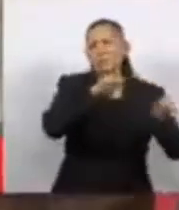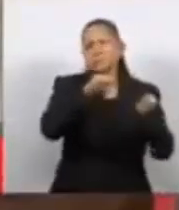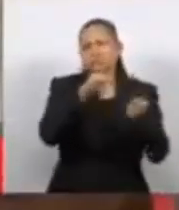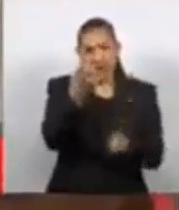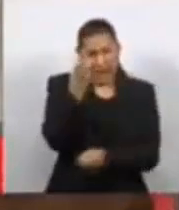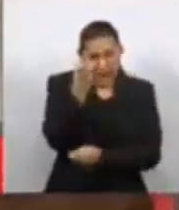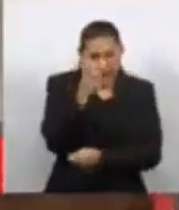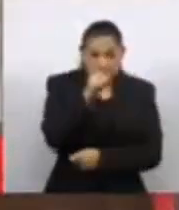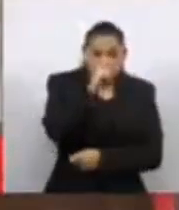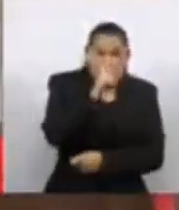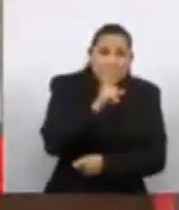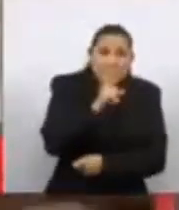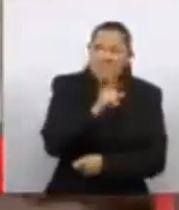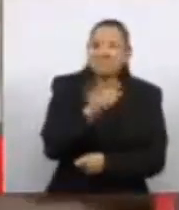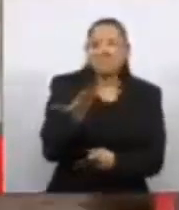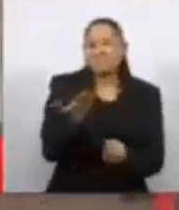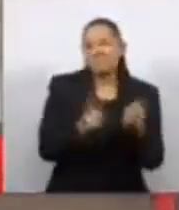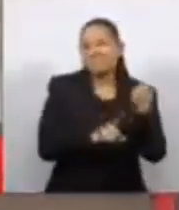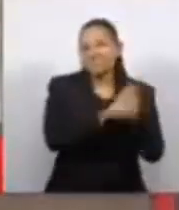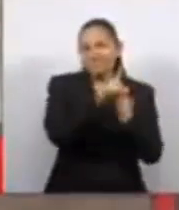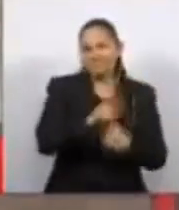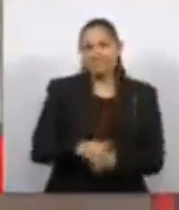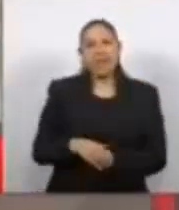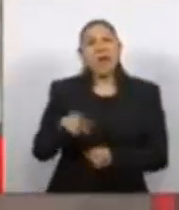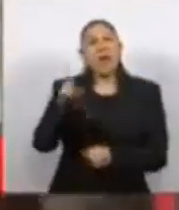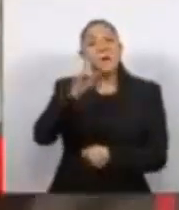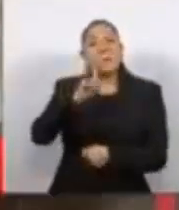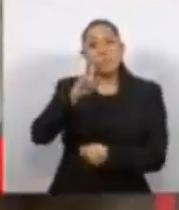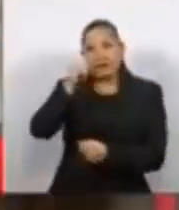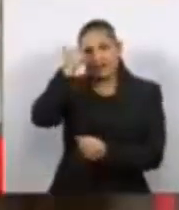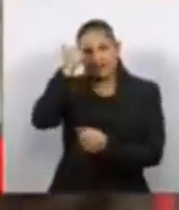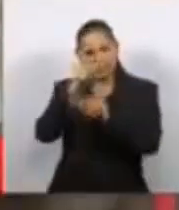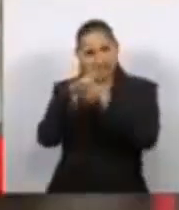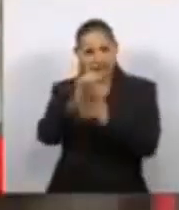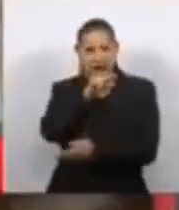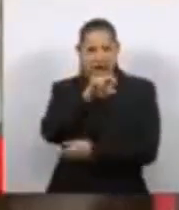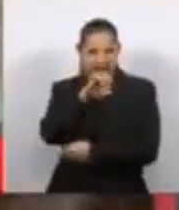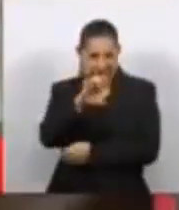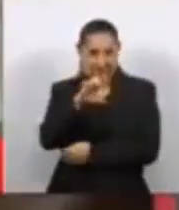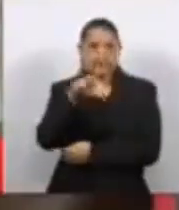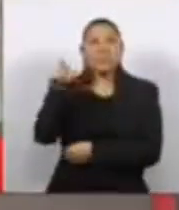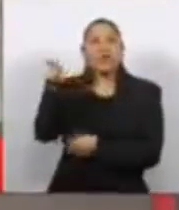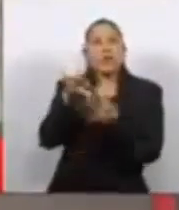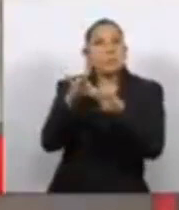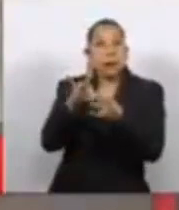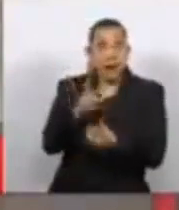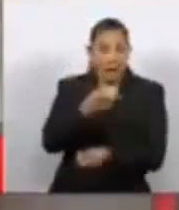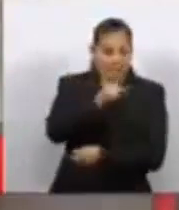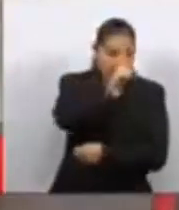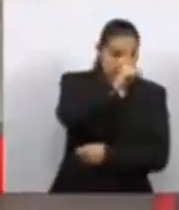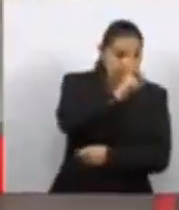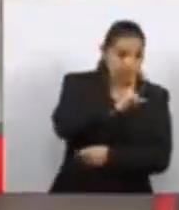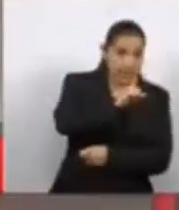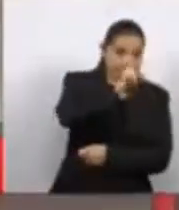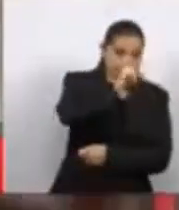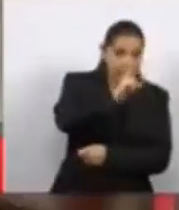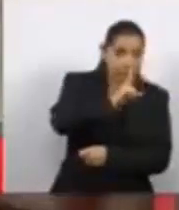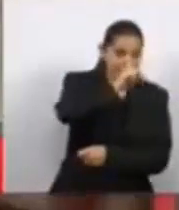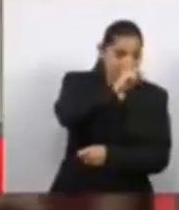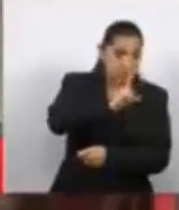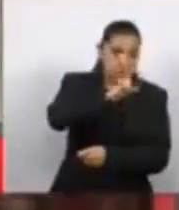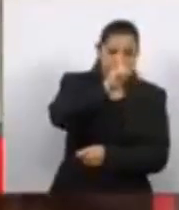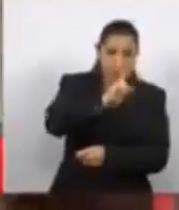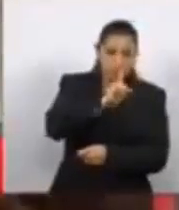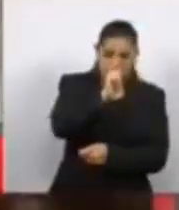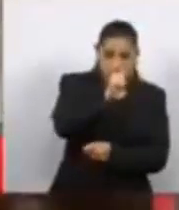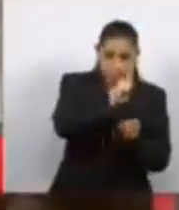Arendt, sustituir la verdad con mentiras no convierte a las mentiras en verdad, pero sí destruye